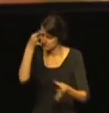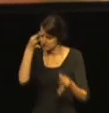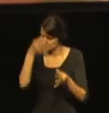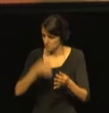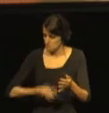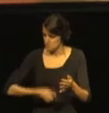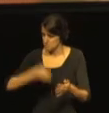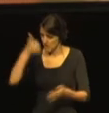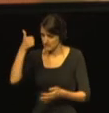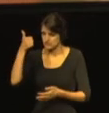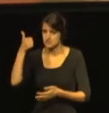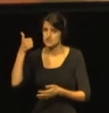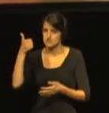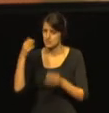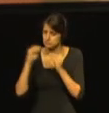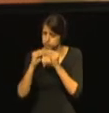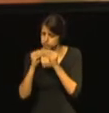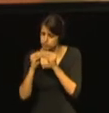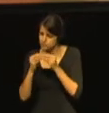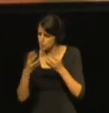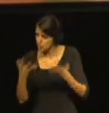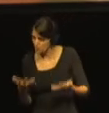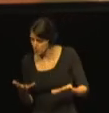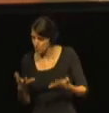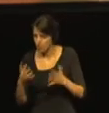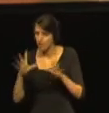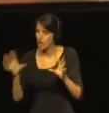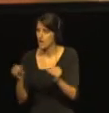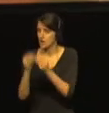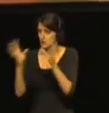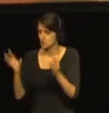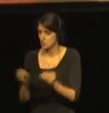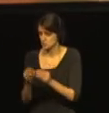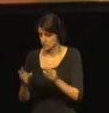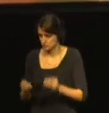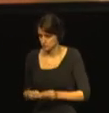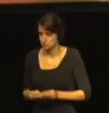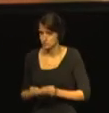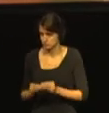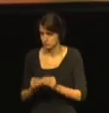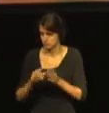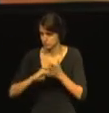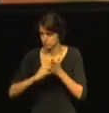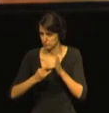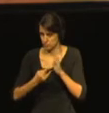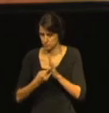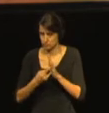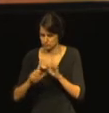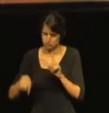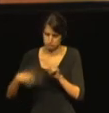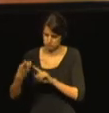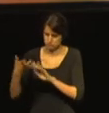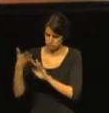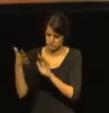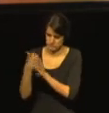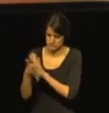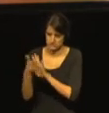los resultados y conclusiones que hemos extraído. A su vez, nos